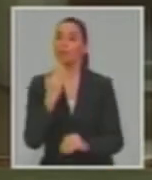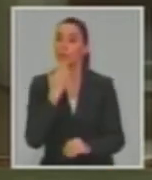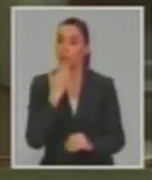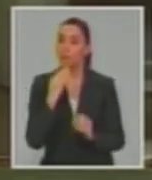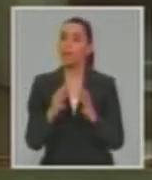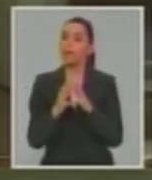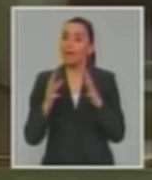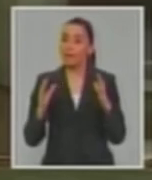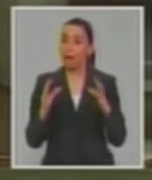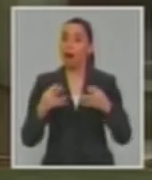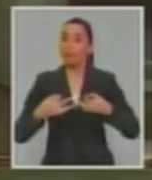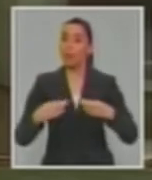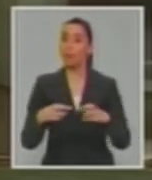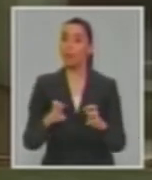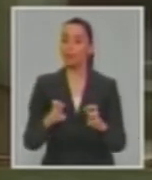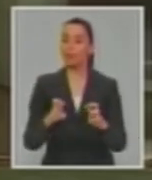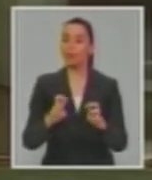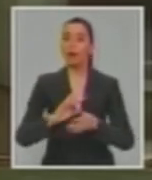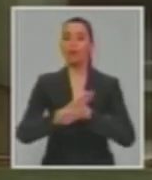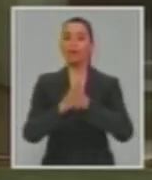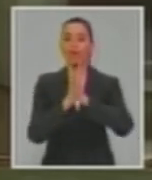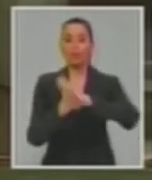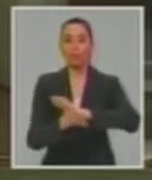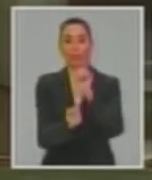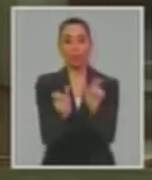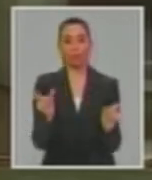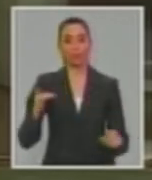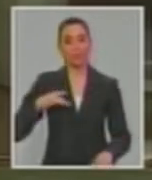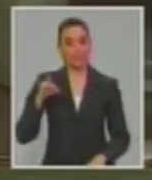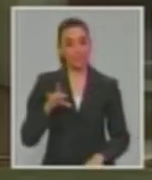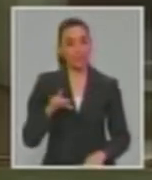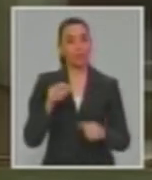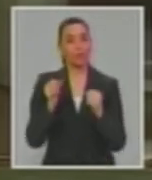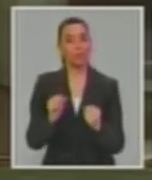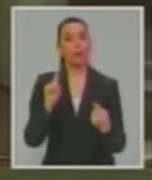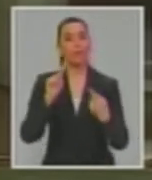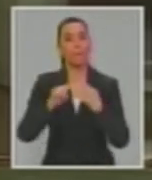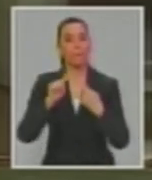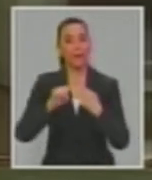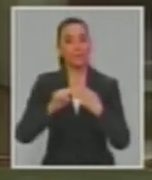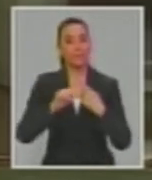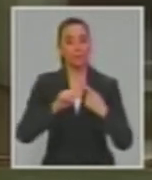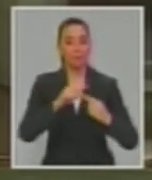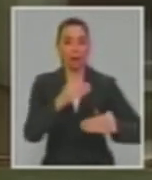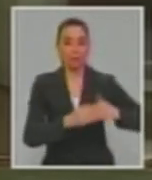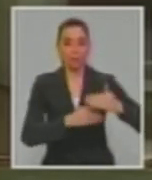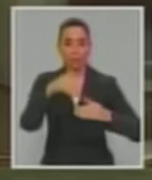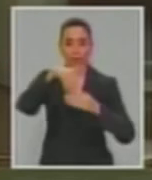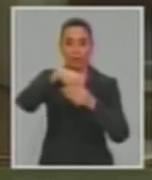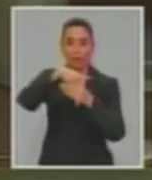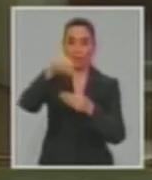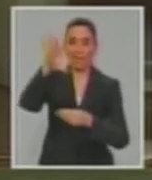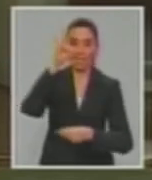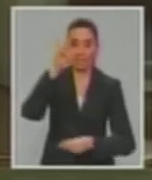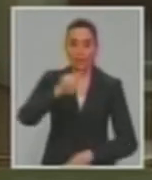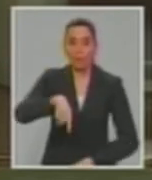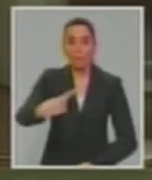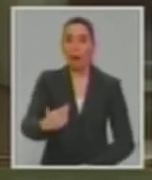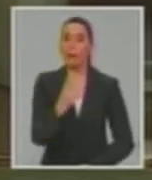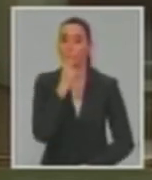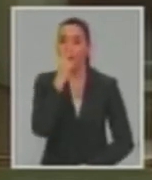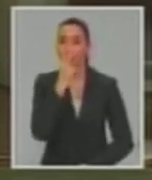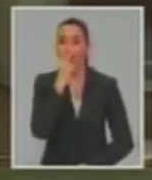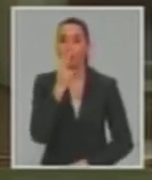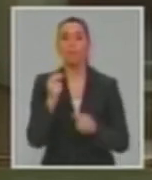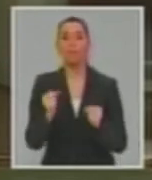gran oportunidad para que todos los chilenos puedan participar de este proceso electoral y así en noviembre